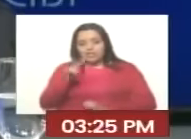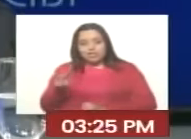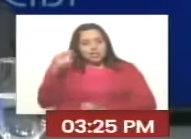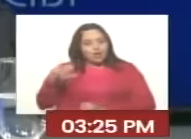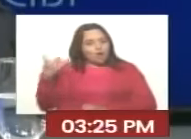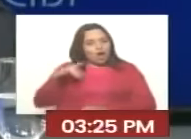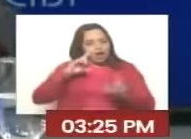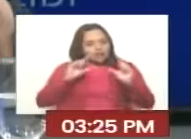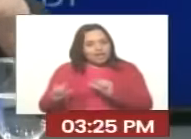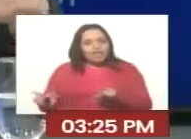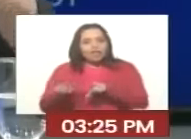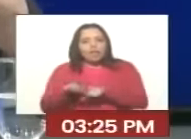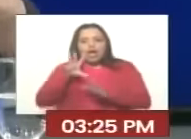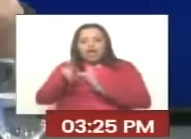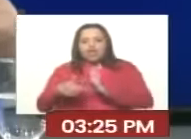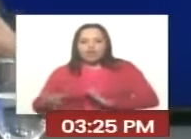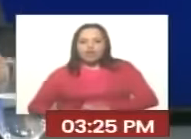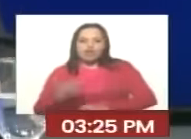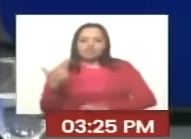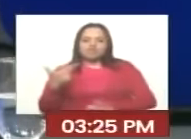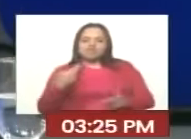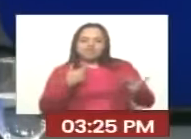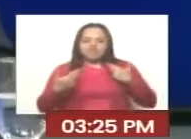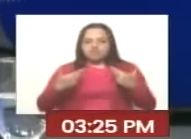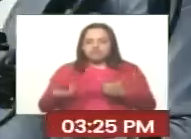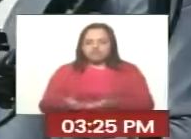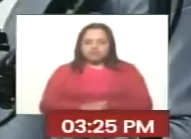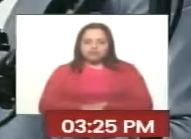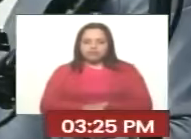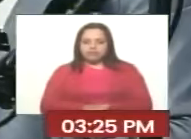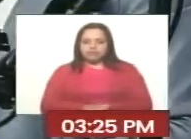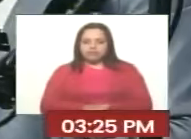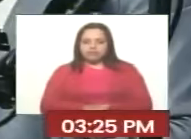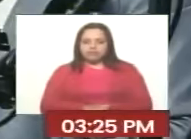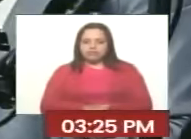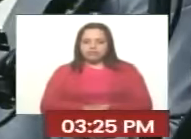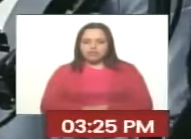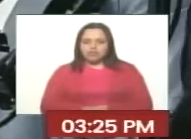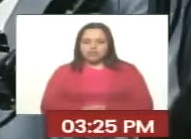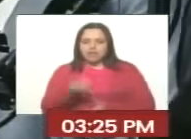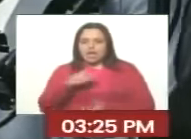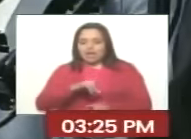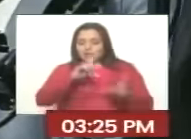igual que el robo agravado, que es con violencia. El descenso es de un